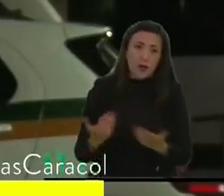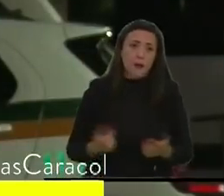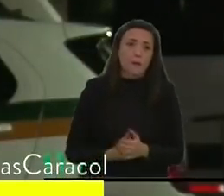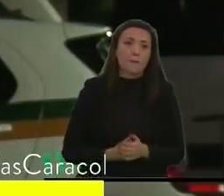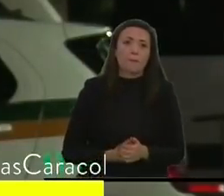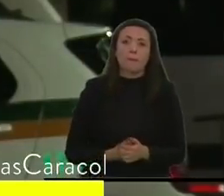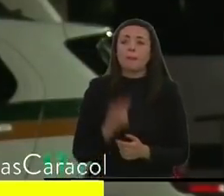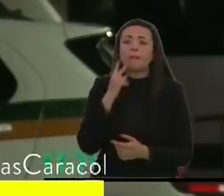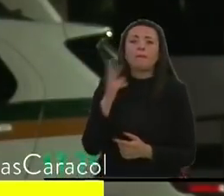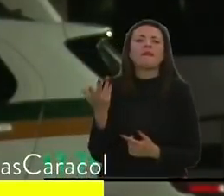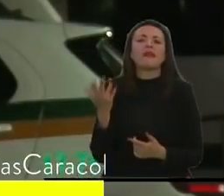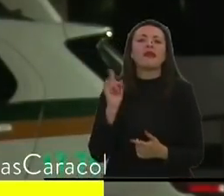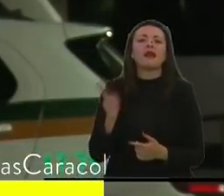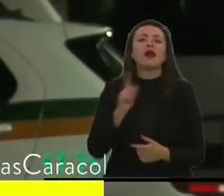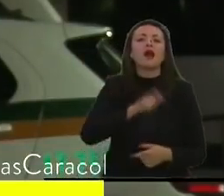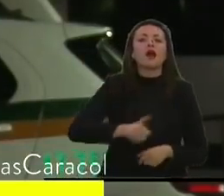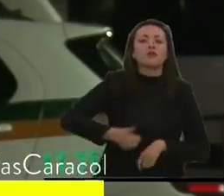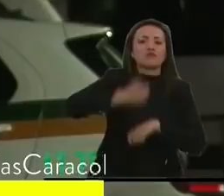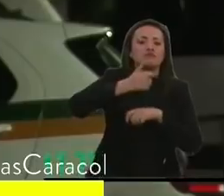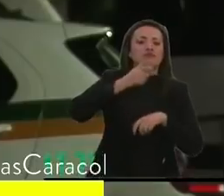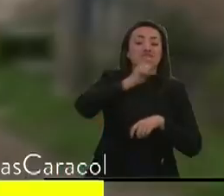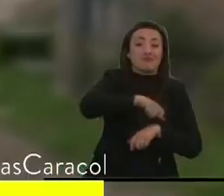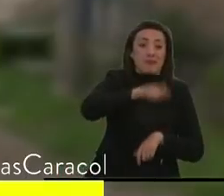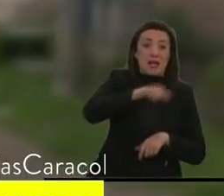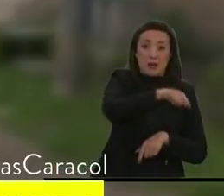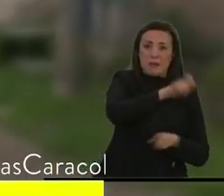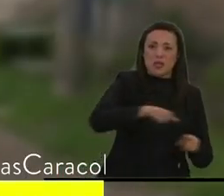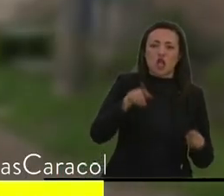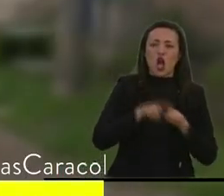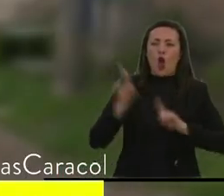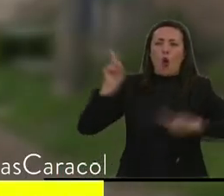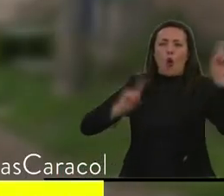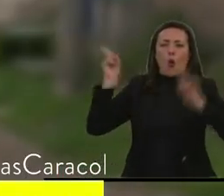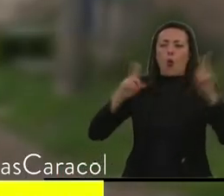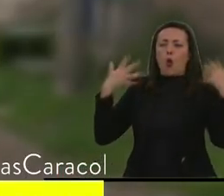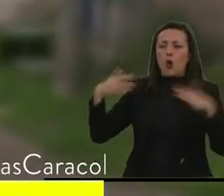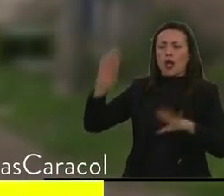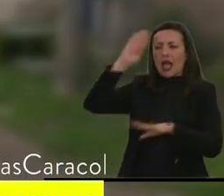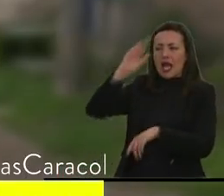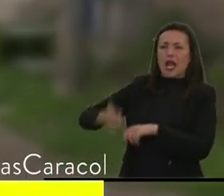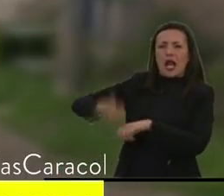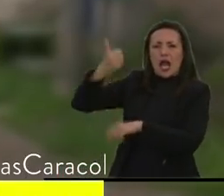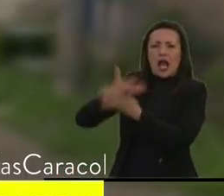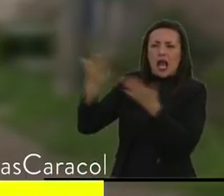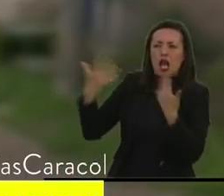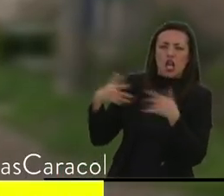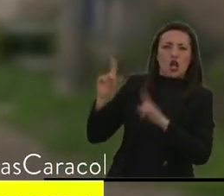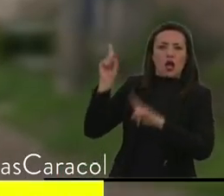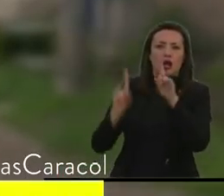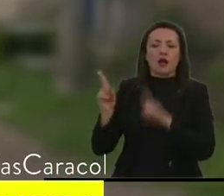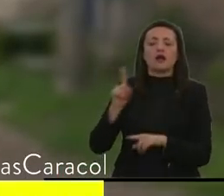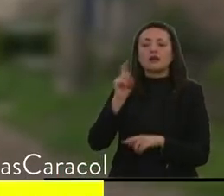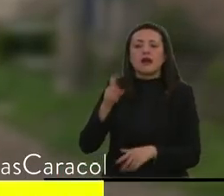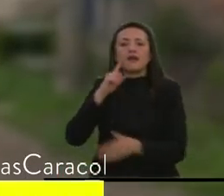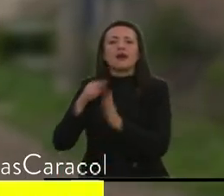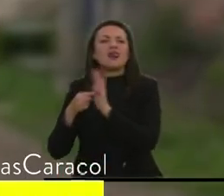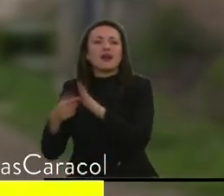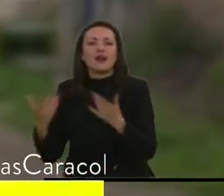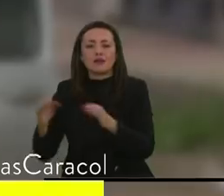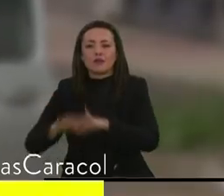lo que quiere evadir es la autoridad, pues es importante también tratar de mirar que este vehículo no quede